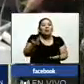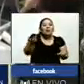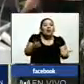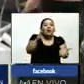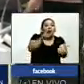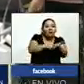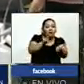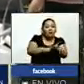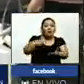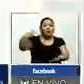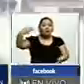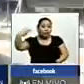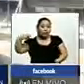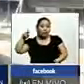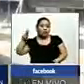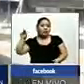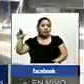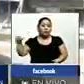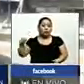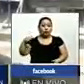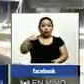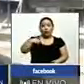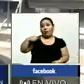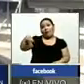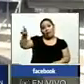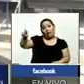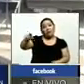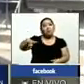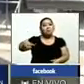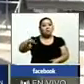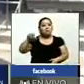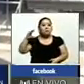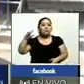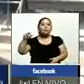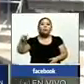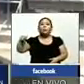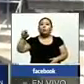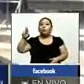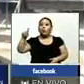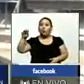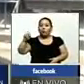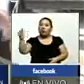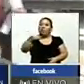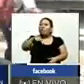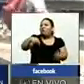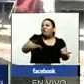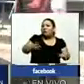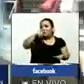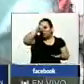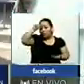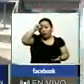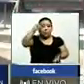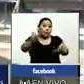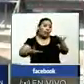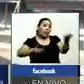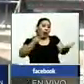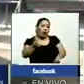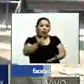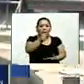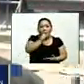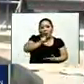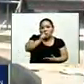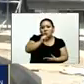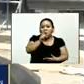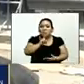visa H2A. Soy de la ciudad de Puerto El Triunfo, es cierto, pero venimos a trabajar aquí ahorita vendiendo paletas, pero yo